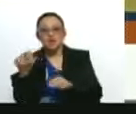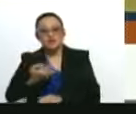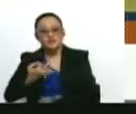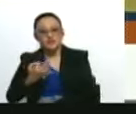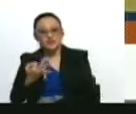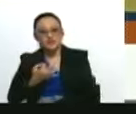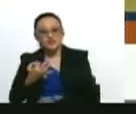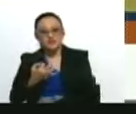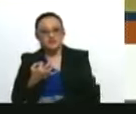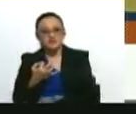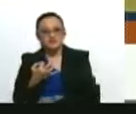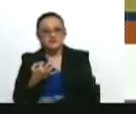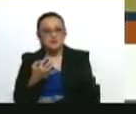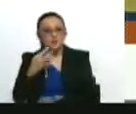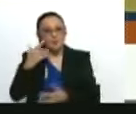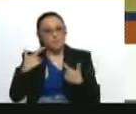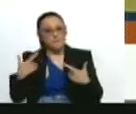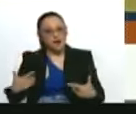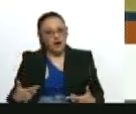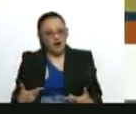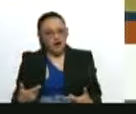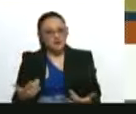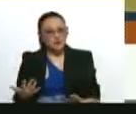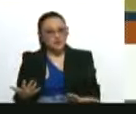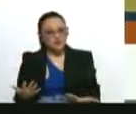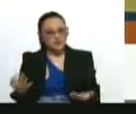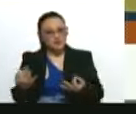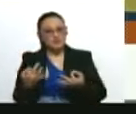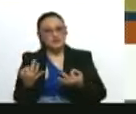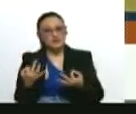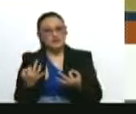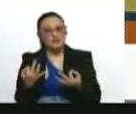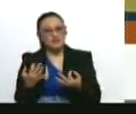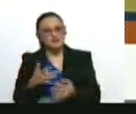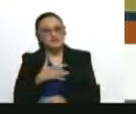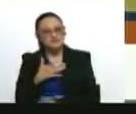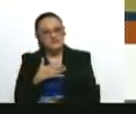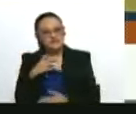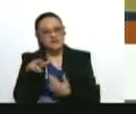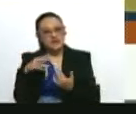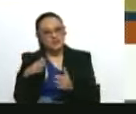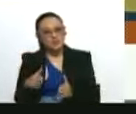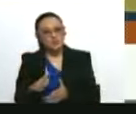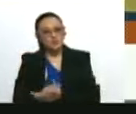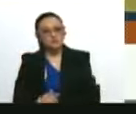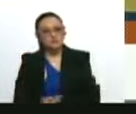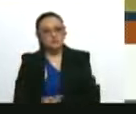verdad, humanos, así de carne y hueso, que sientan la revolución.